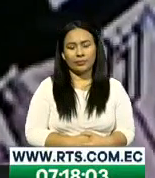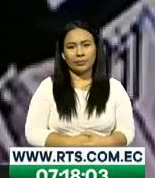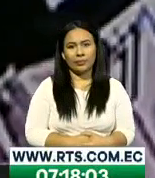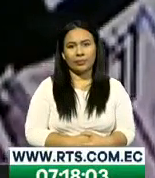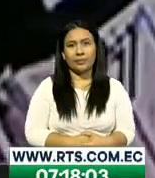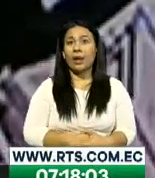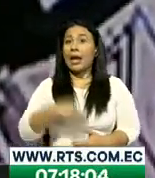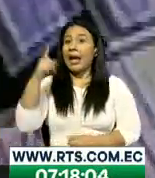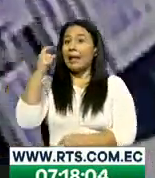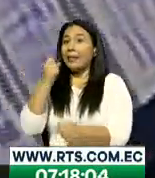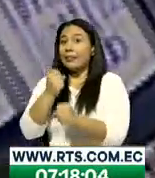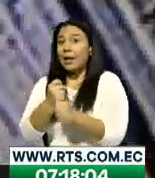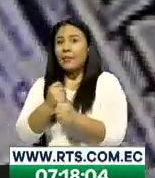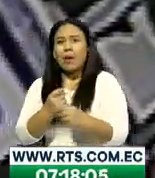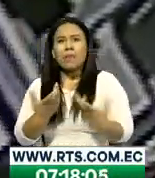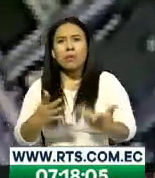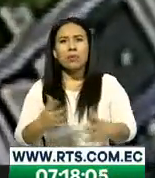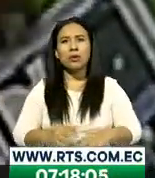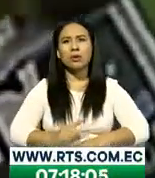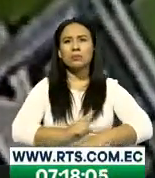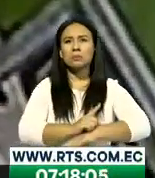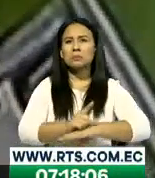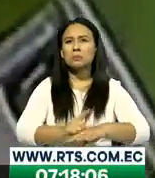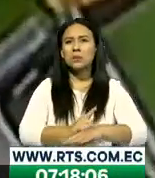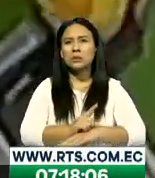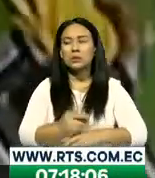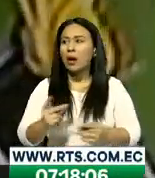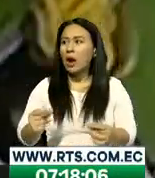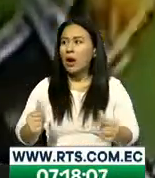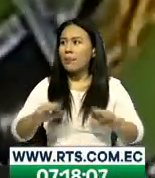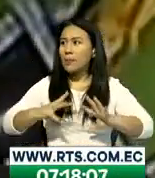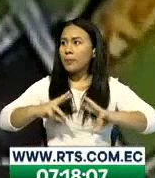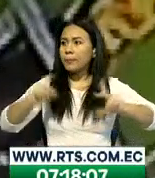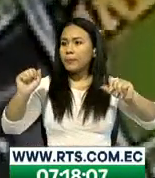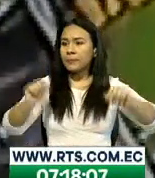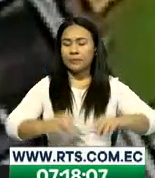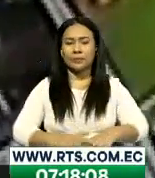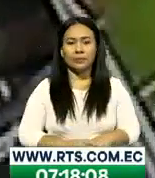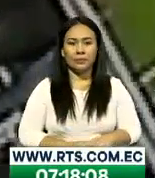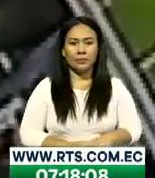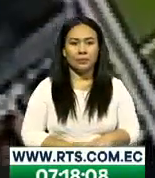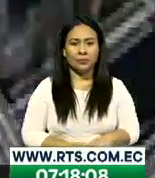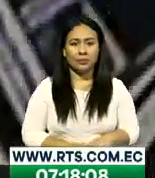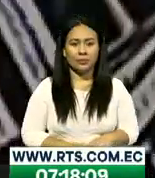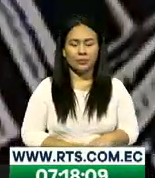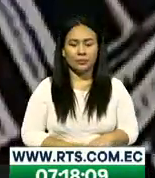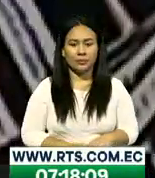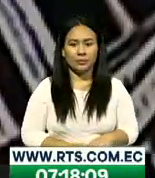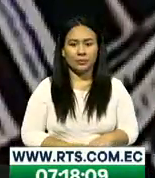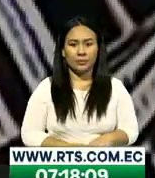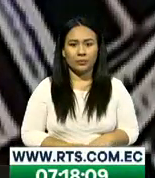La acción apenas le tomó unos cuantos segundos.